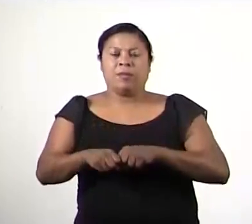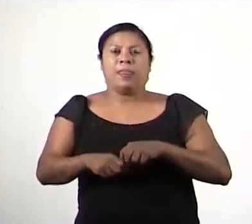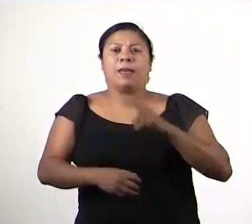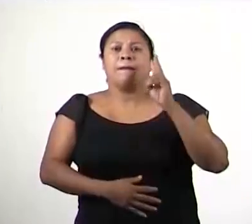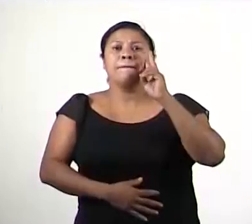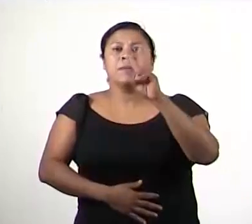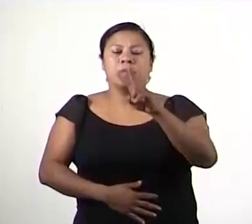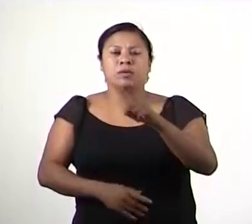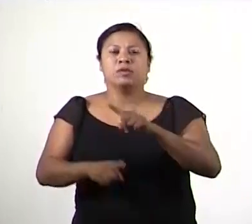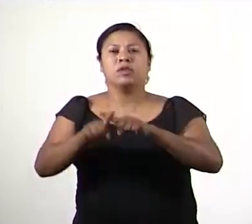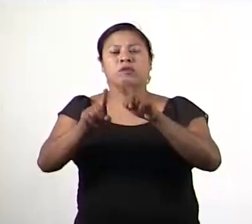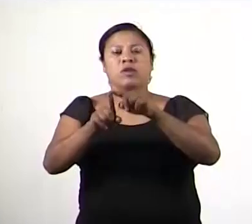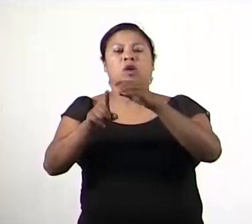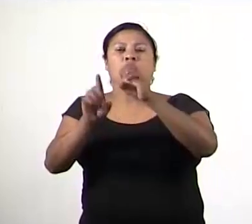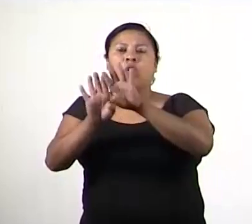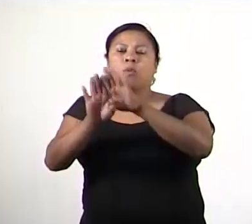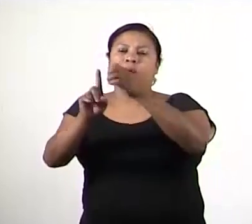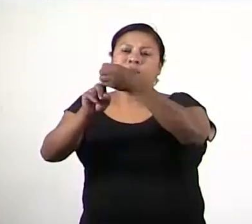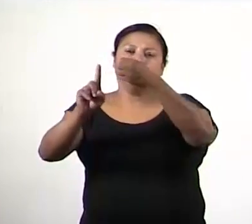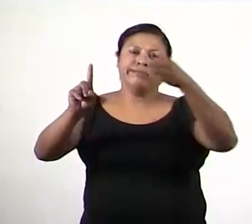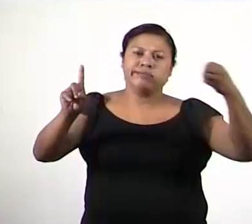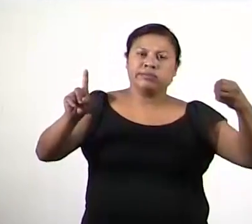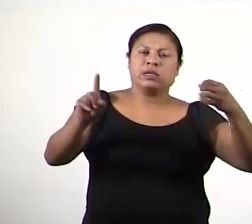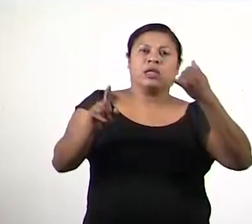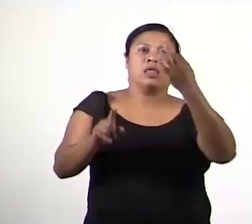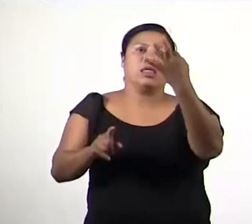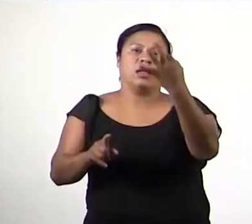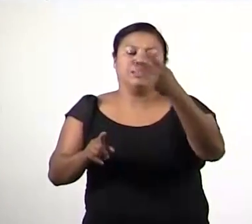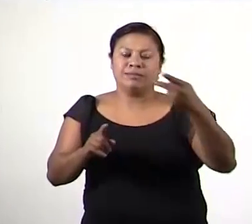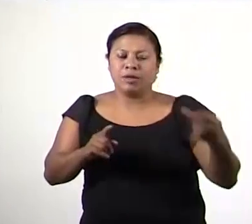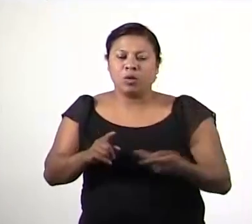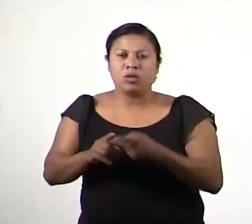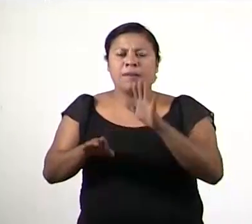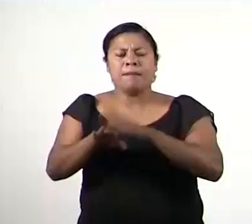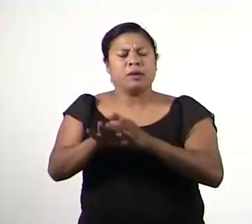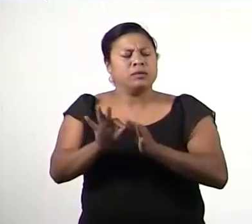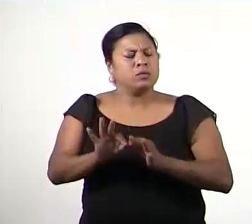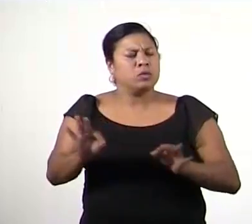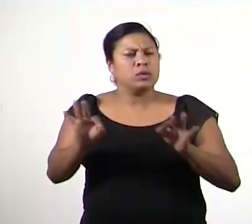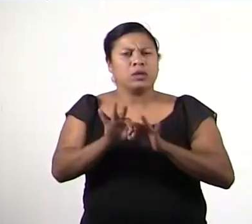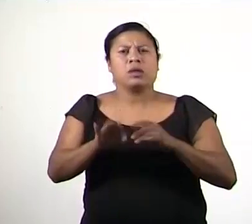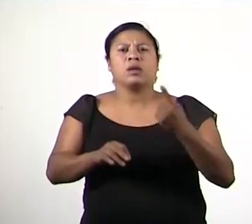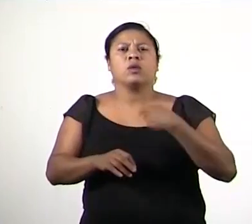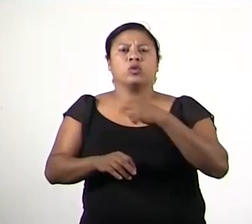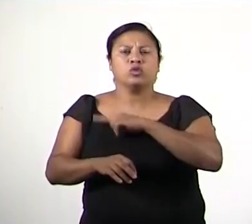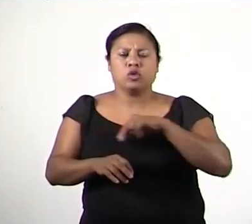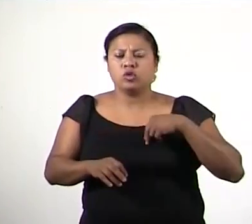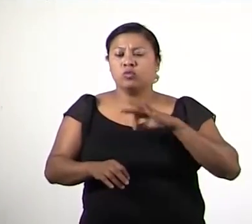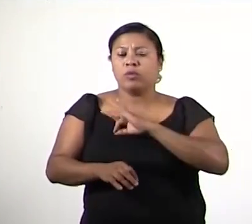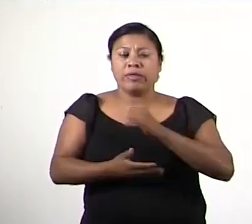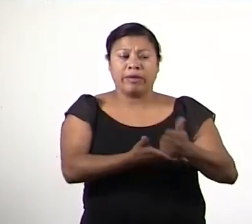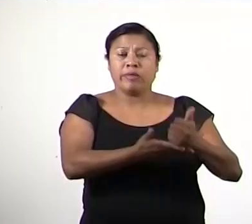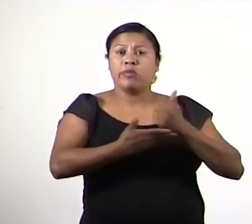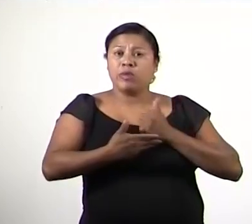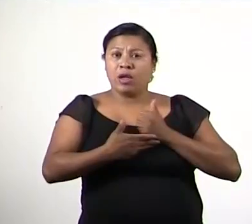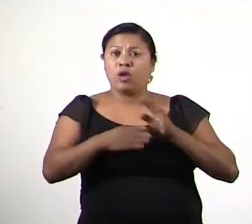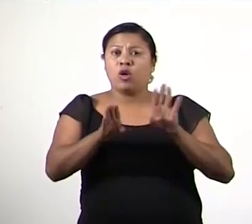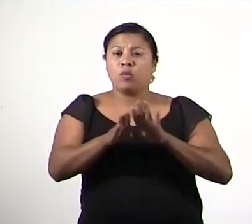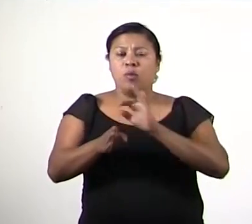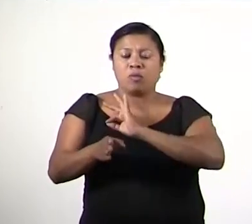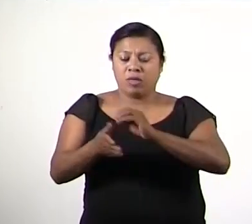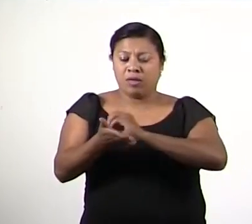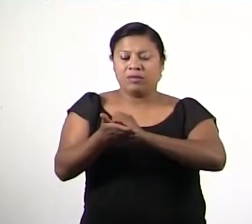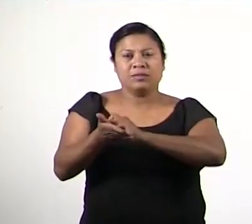el orden cronológico de hechos y las 3 preguntas claves que nos van a permitir escribir de una